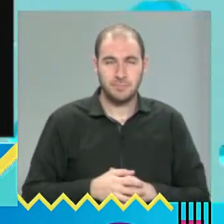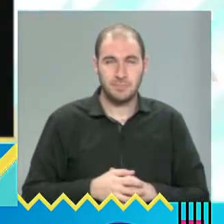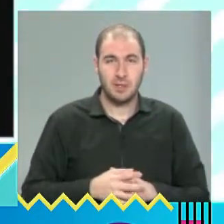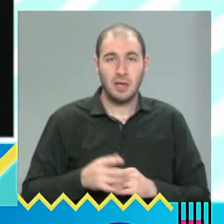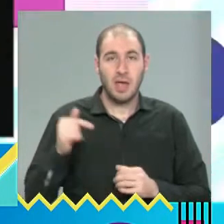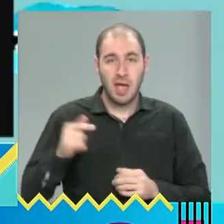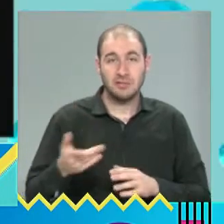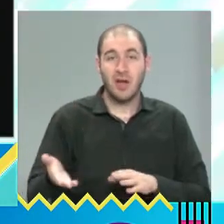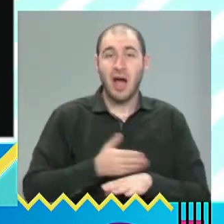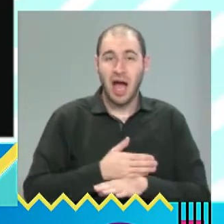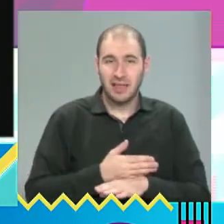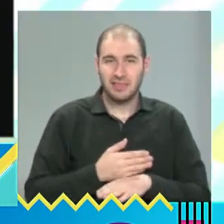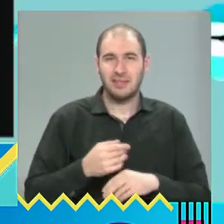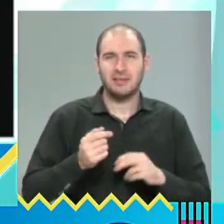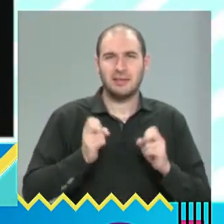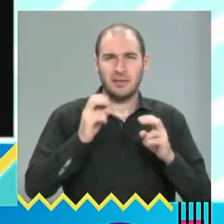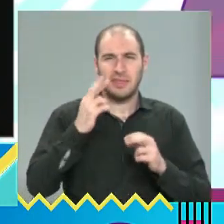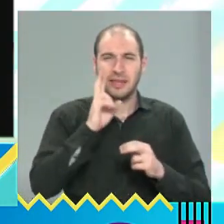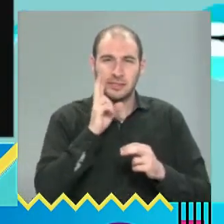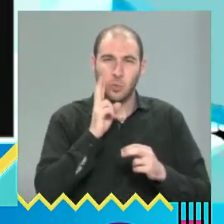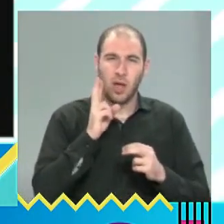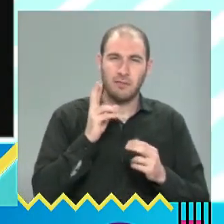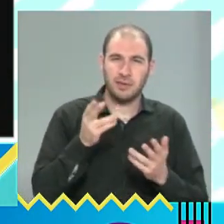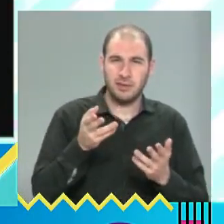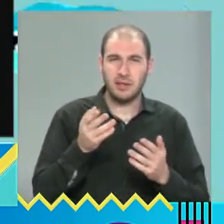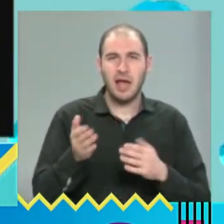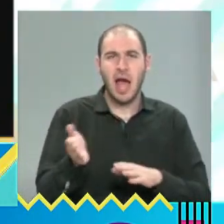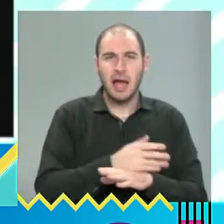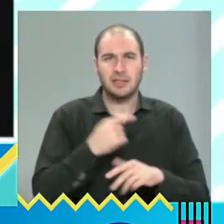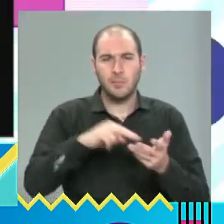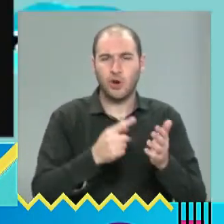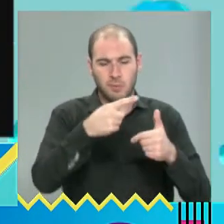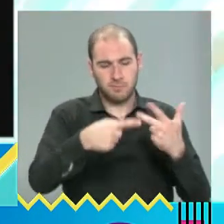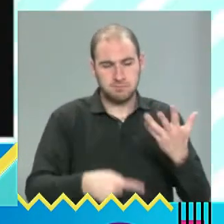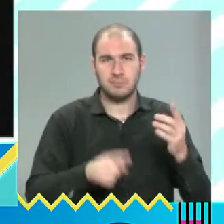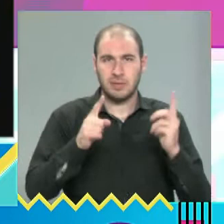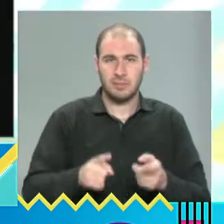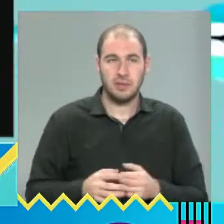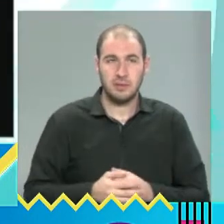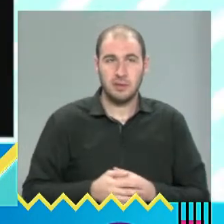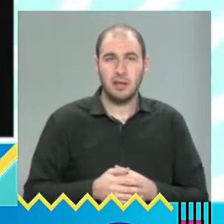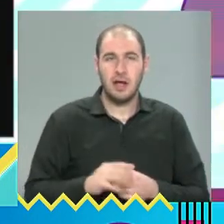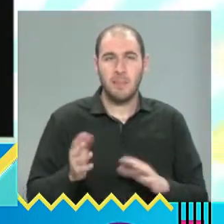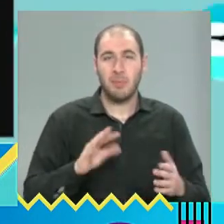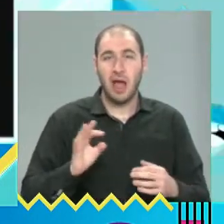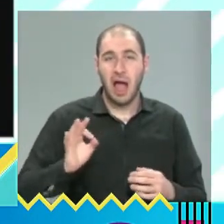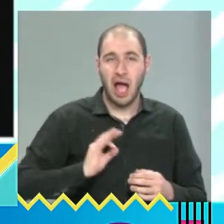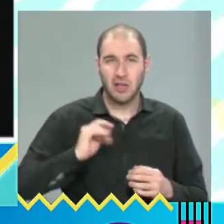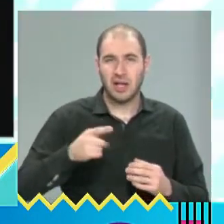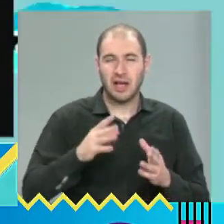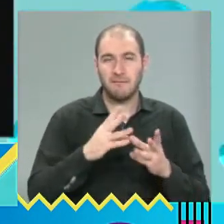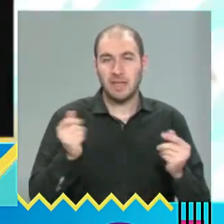está previendo. Antes se preveía un 19, antes de que pasaran todos estos movimientos cambiarios, se preveía que el año iba a cerrar